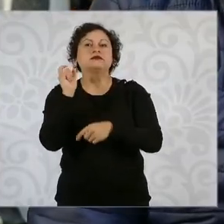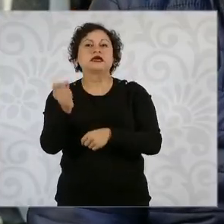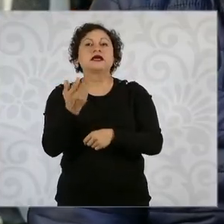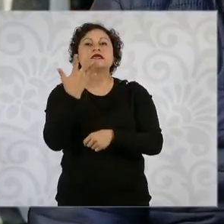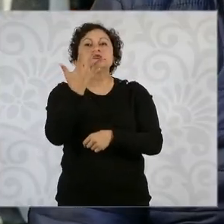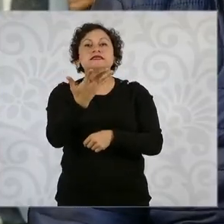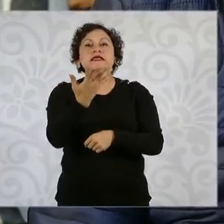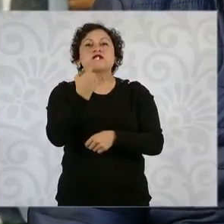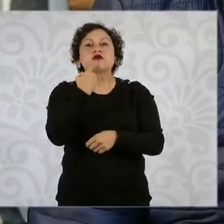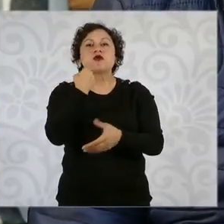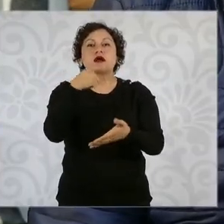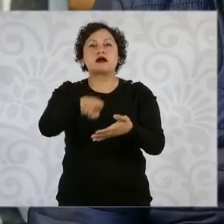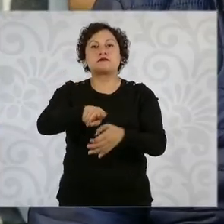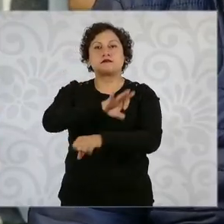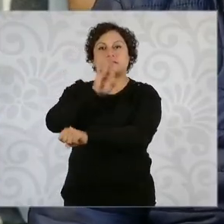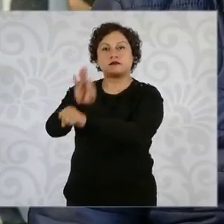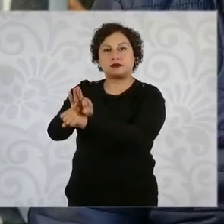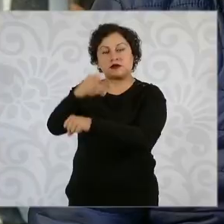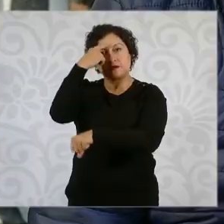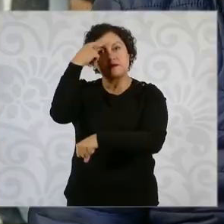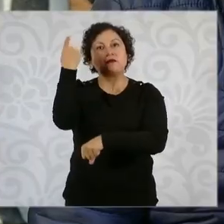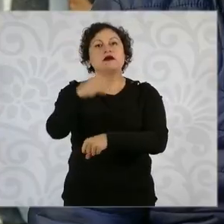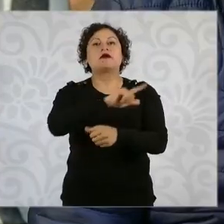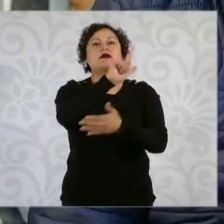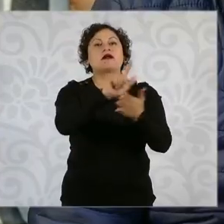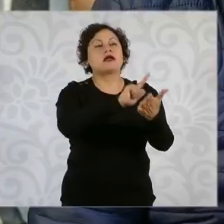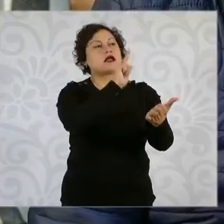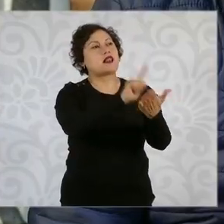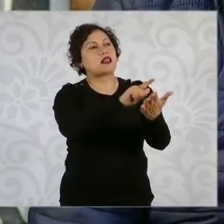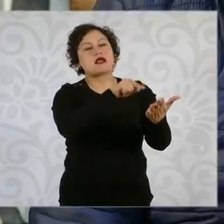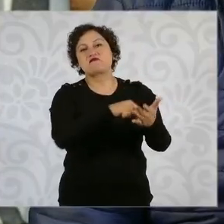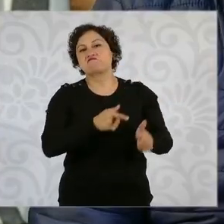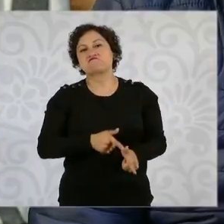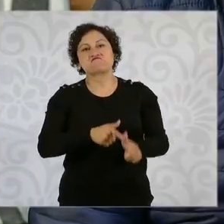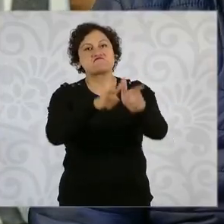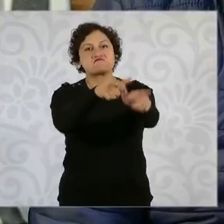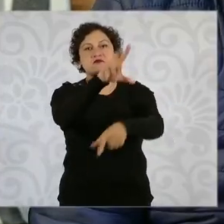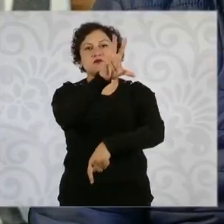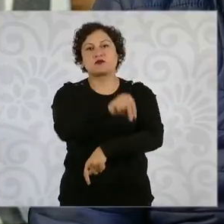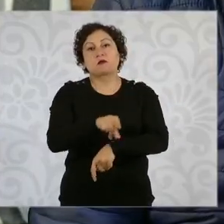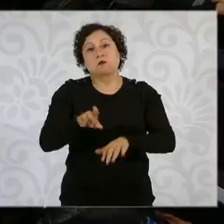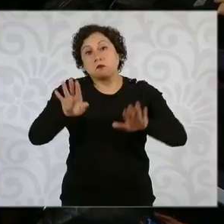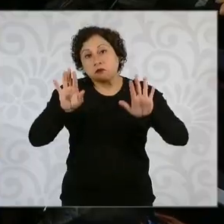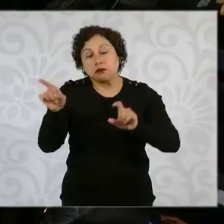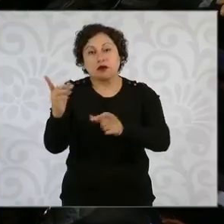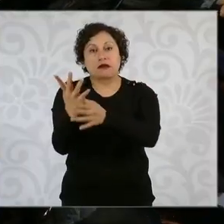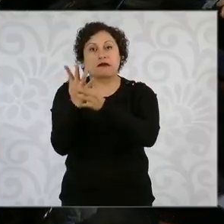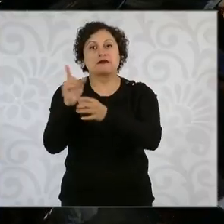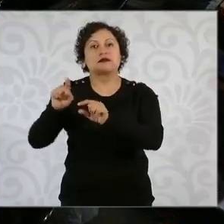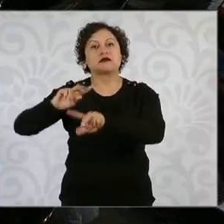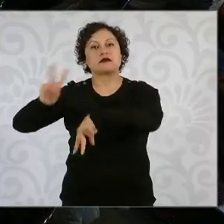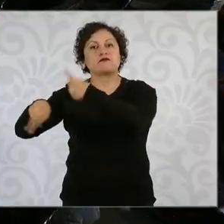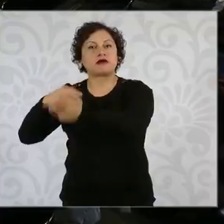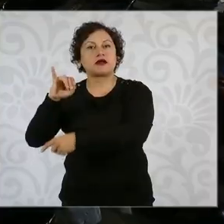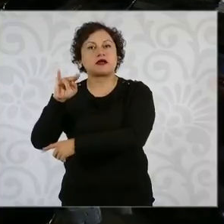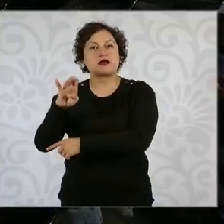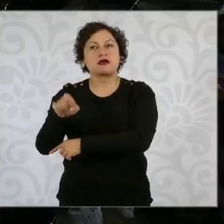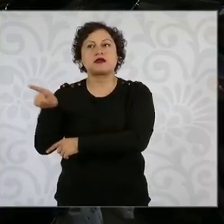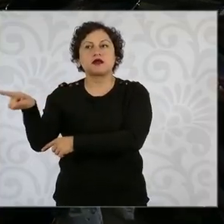reforma pueda transitar en el tema electoral, pueda el INE, incluso supuestamente le entregaron hace algunos días un